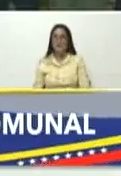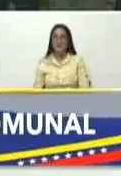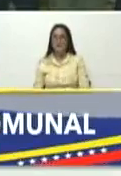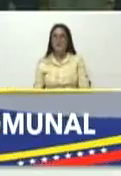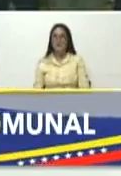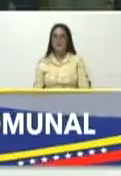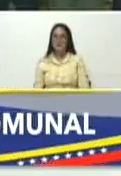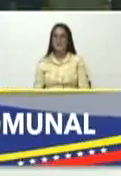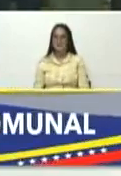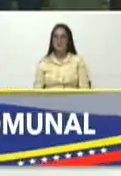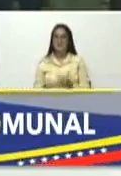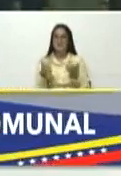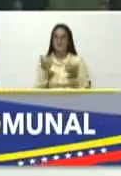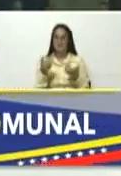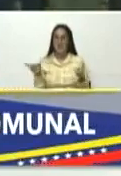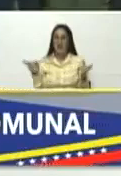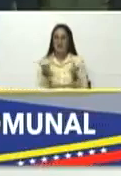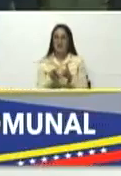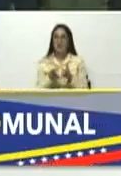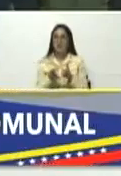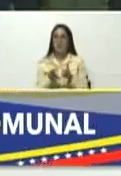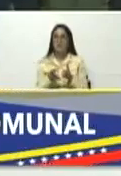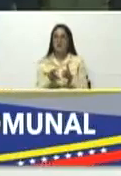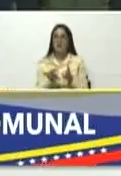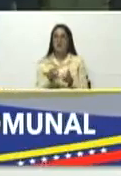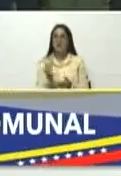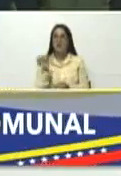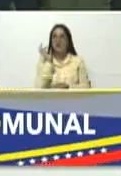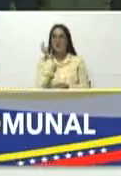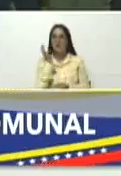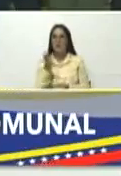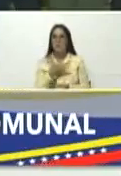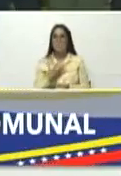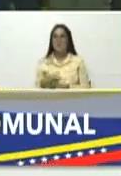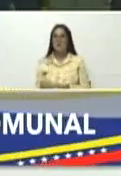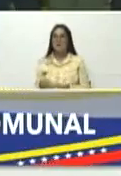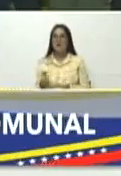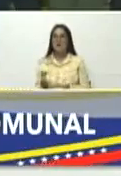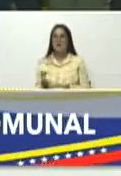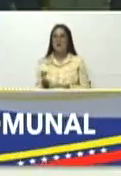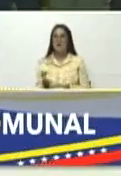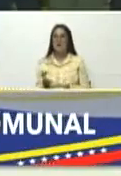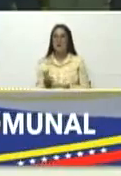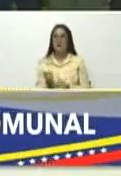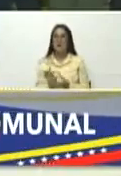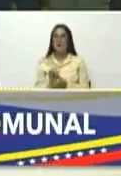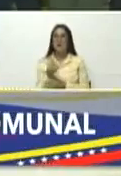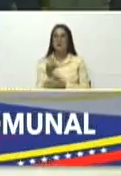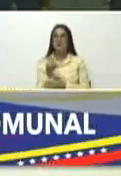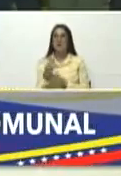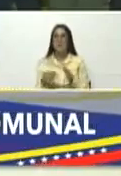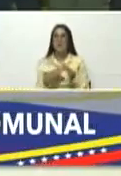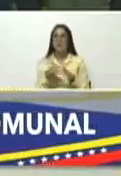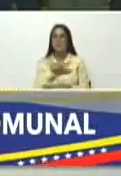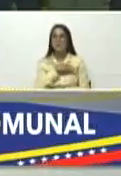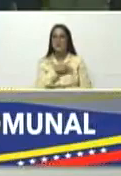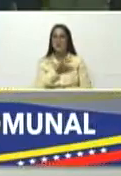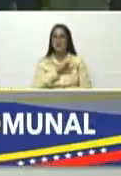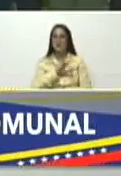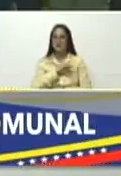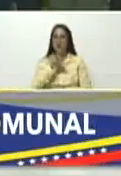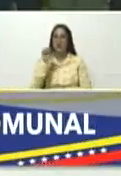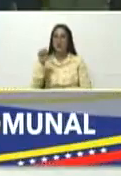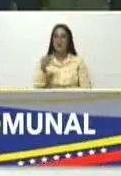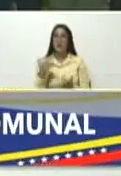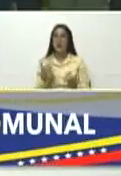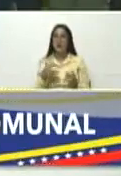Extraordinario resumen de Marjorie Moreno, presidenta de la Fundación Bases de Misiones Socialistas. Hoy